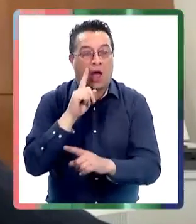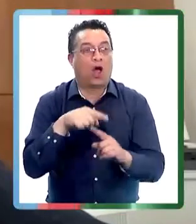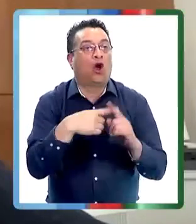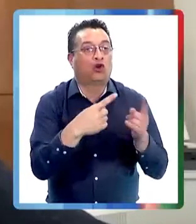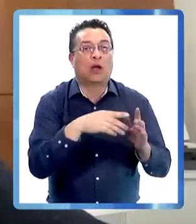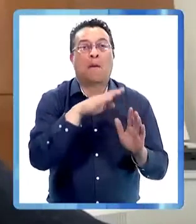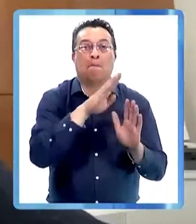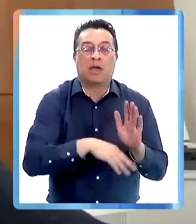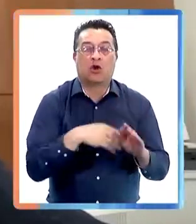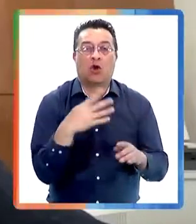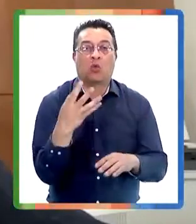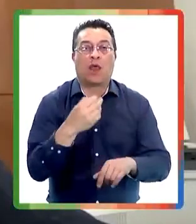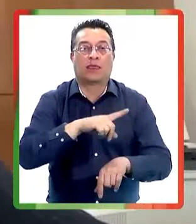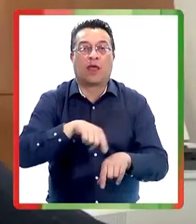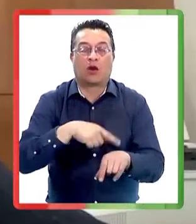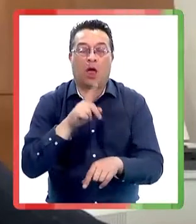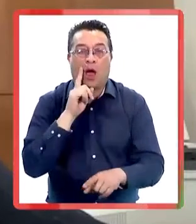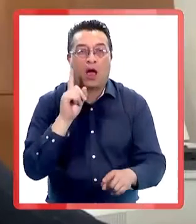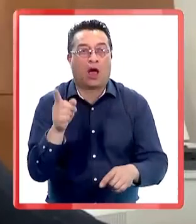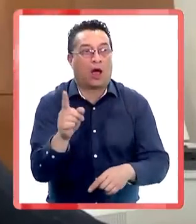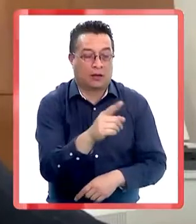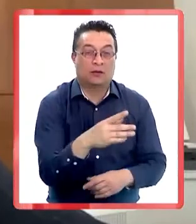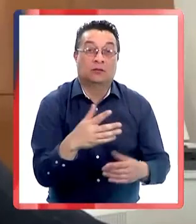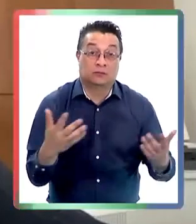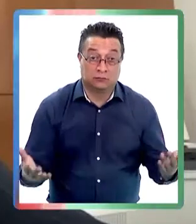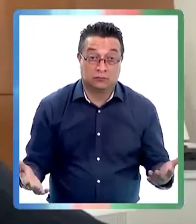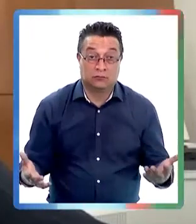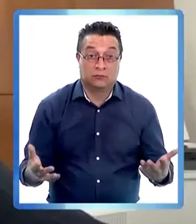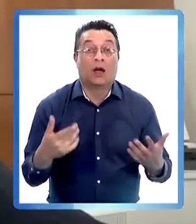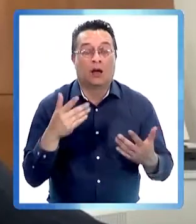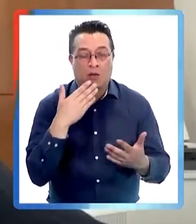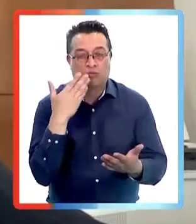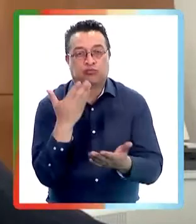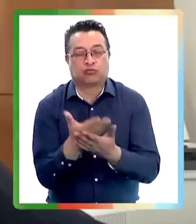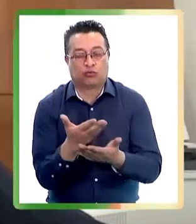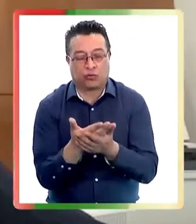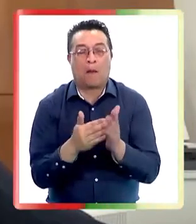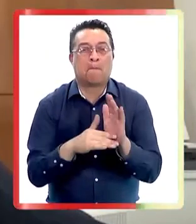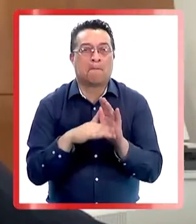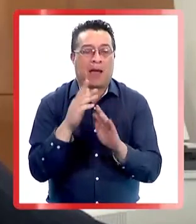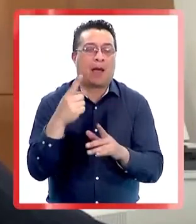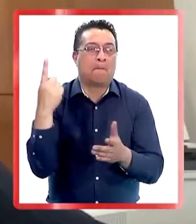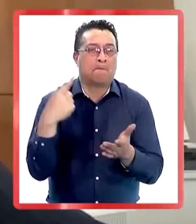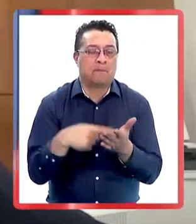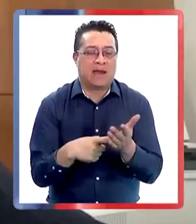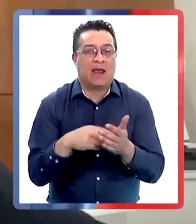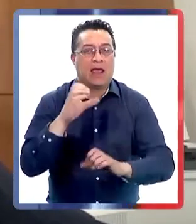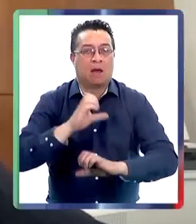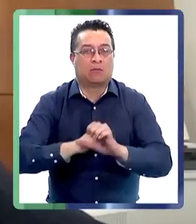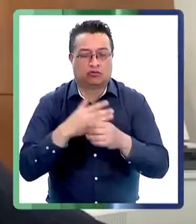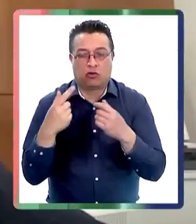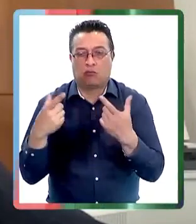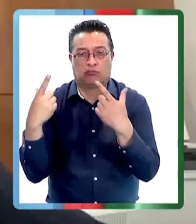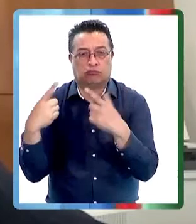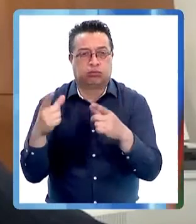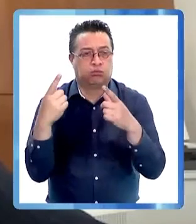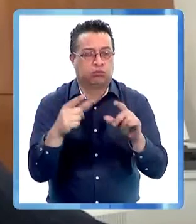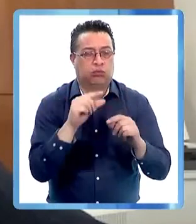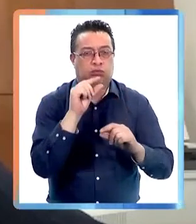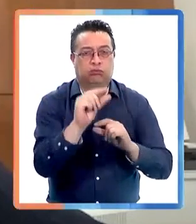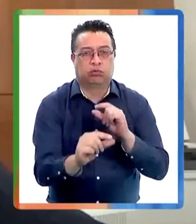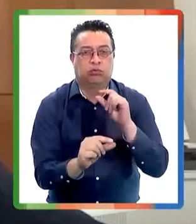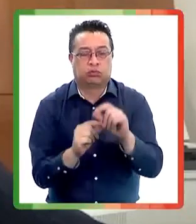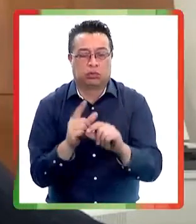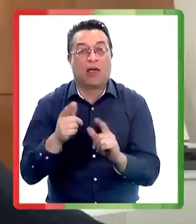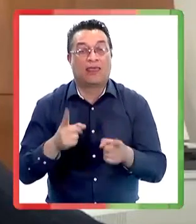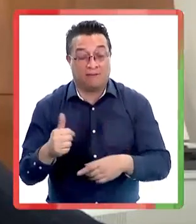jornadas de menos de 40 horas, también hay que decirlo. Así que han postulado más de 1.000 empresas y hemos ido entregando paulatinamente, porque no